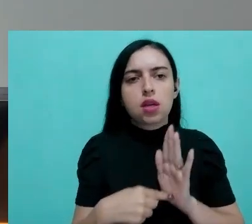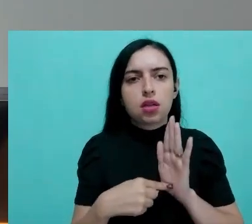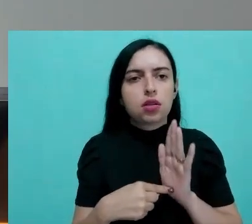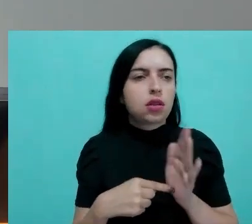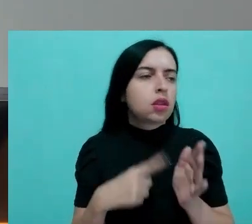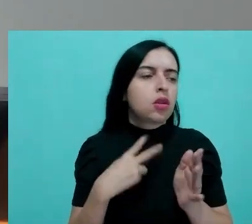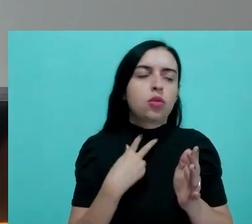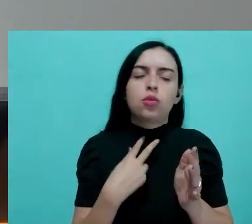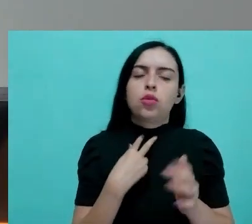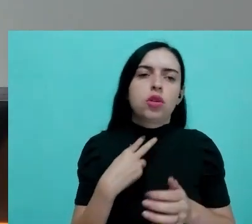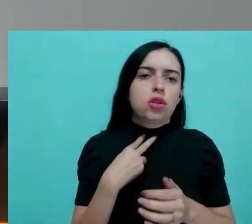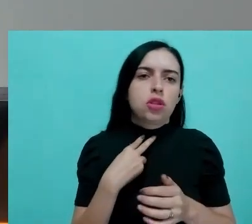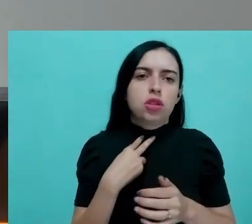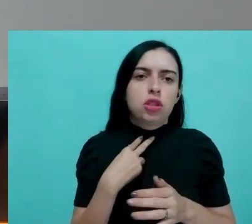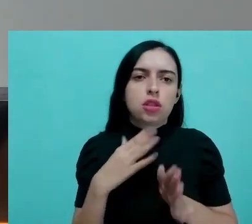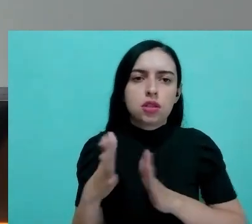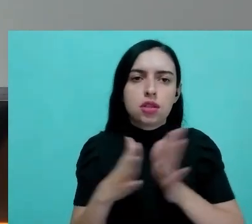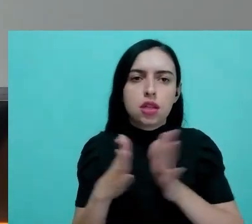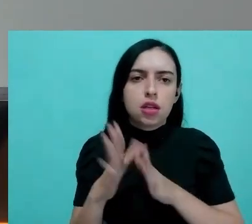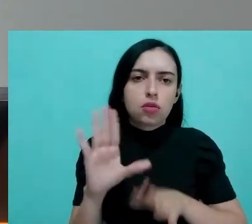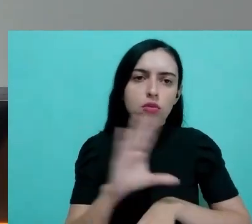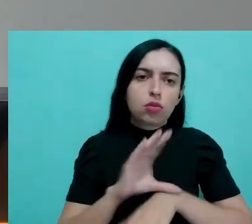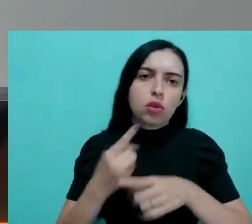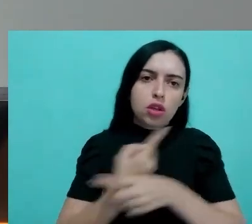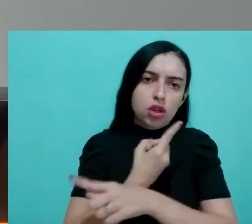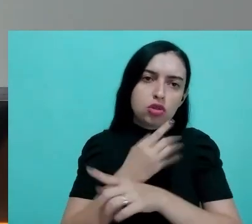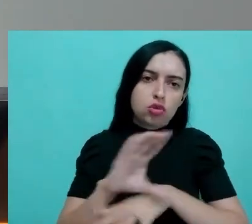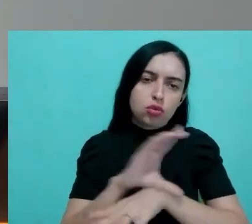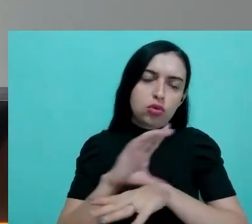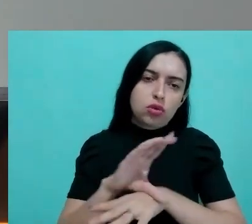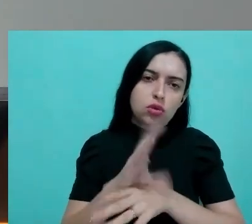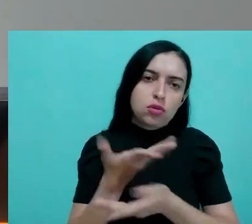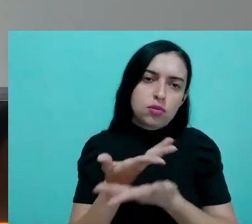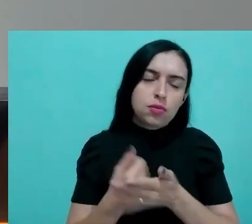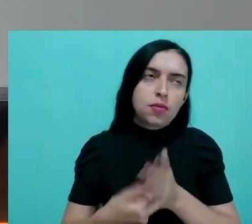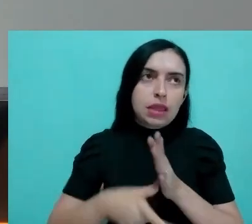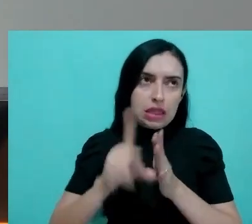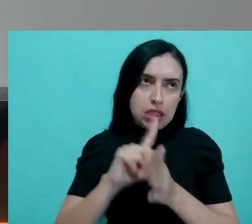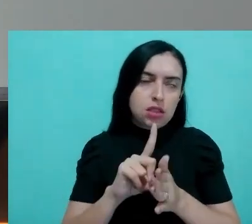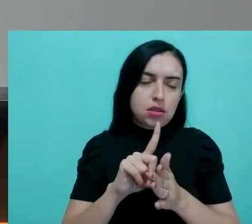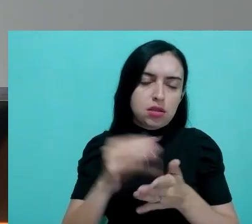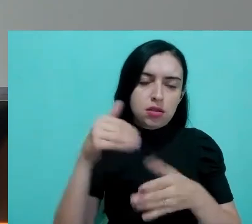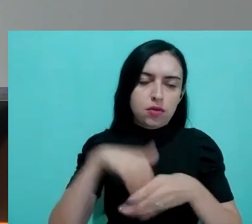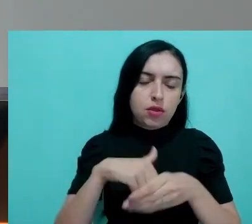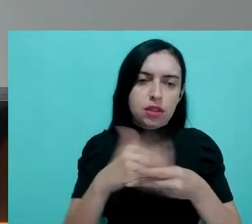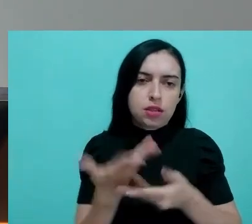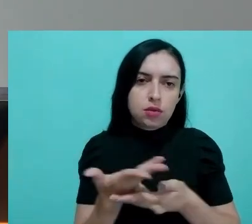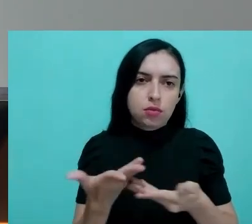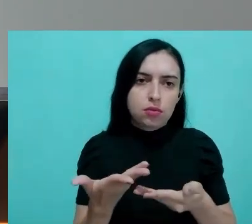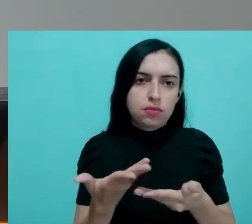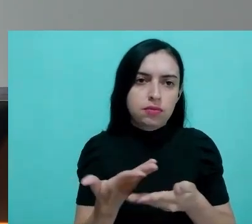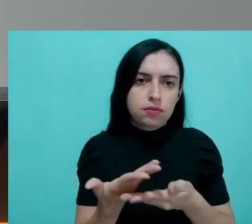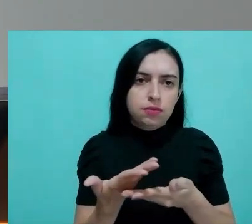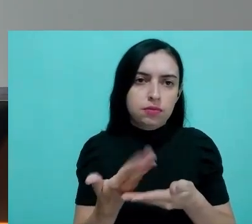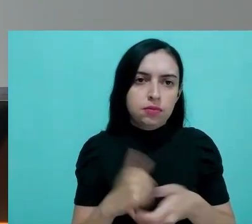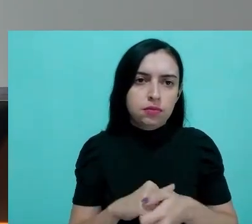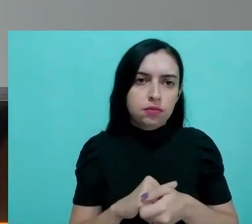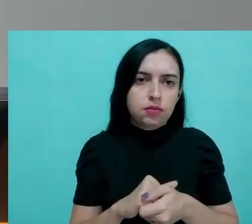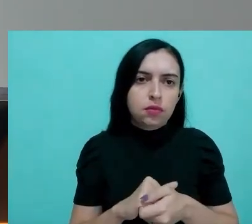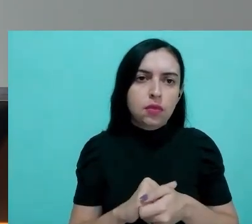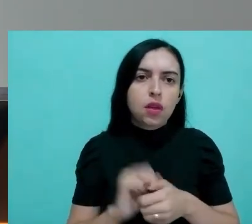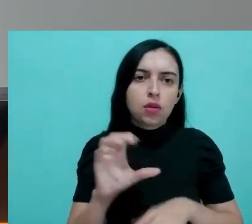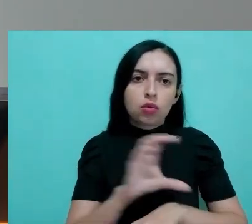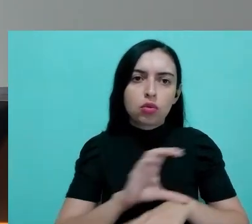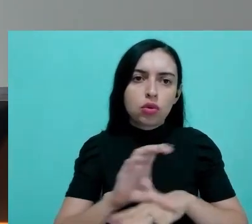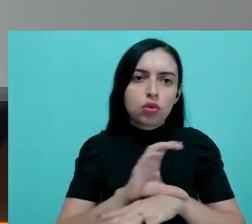hacer ningún cambio constitucional antes de 10 años. En realidad, la Constitución solamente fue en